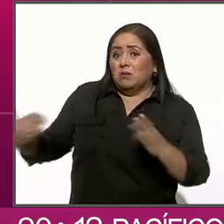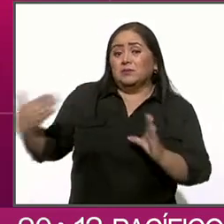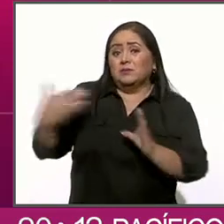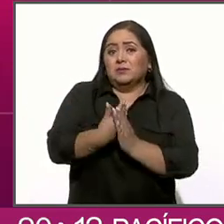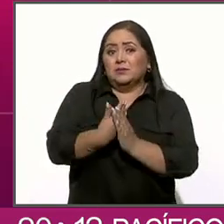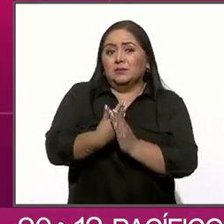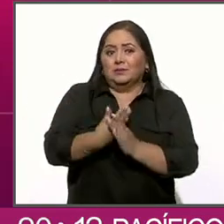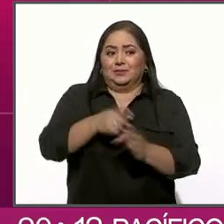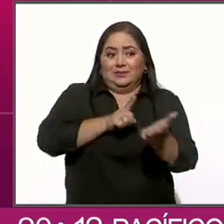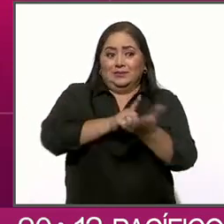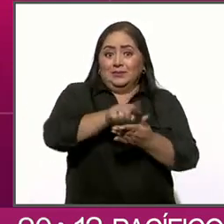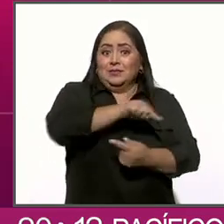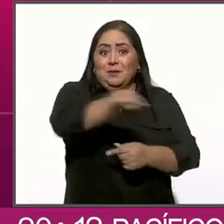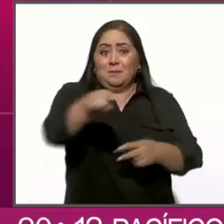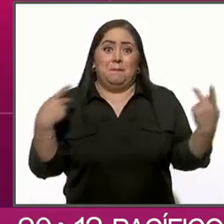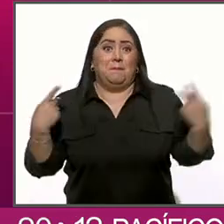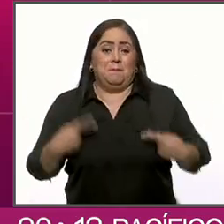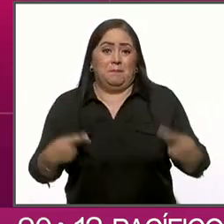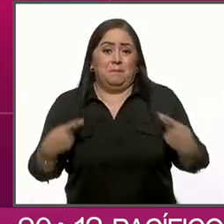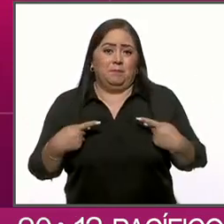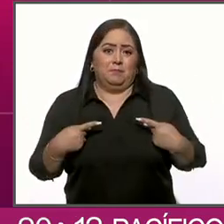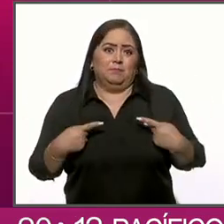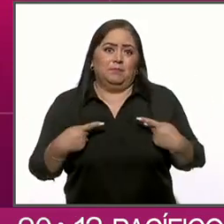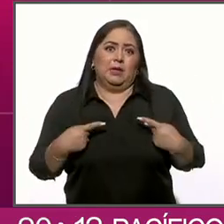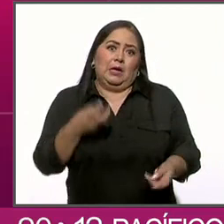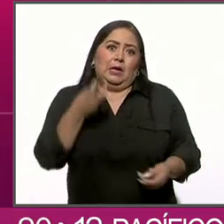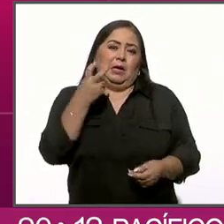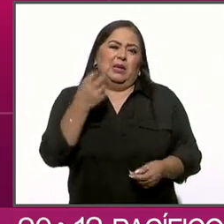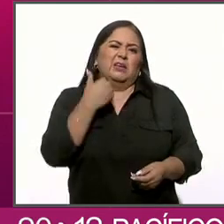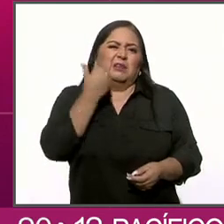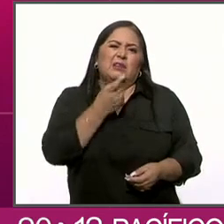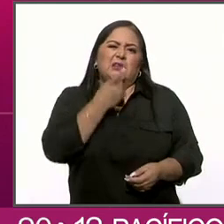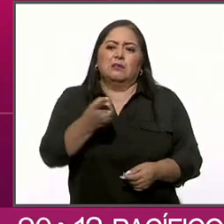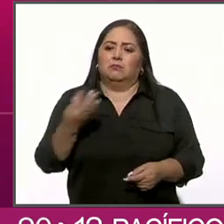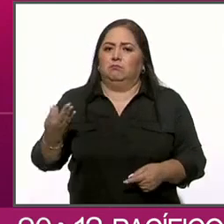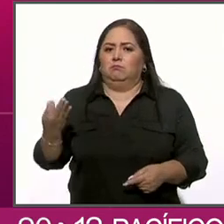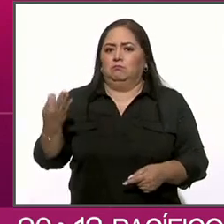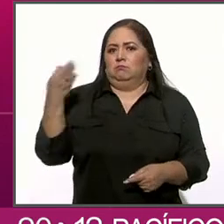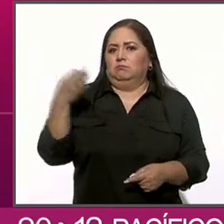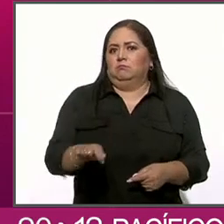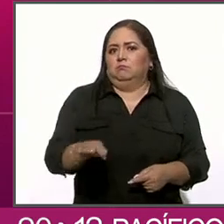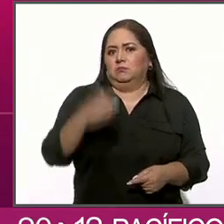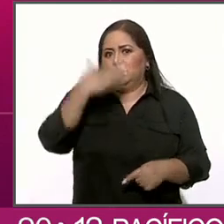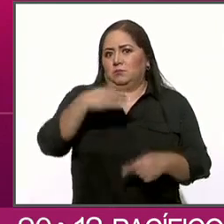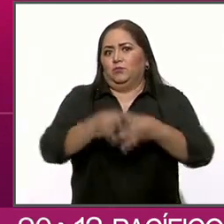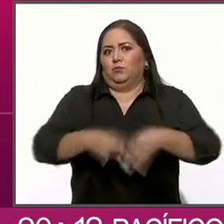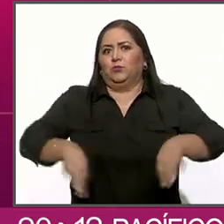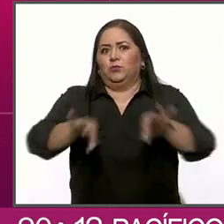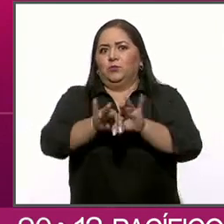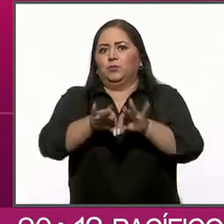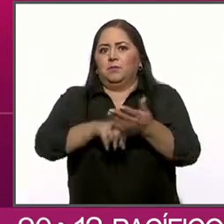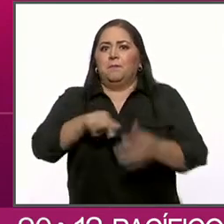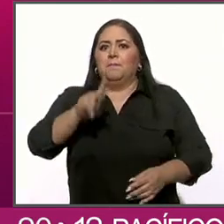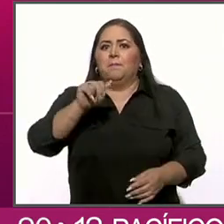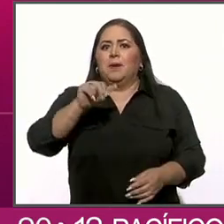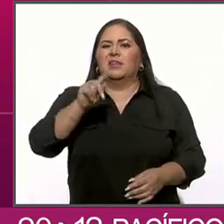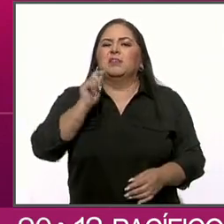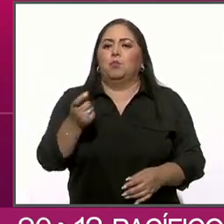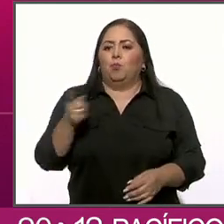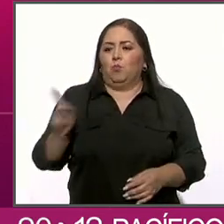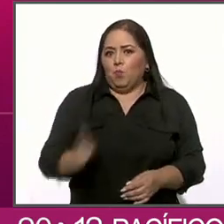la decisión de la gente, pues claramente está traicionando uno de los principios fundamentales en nuestro partido, que es que el pueblo